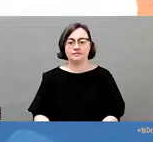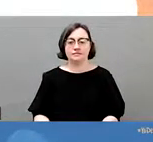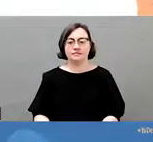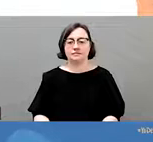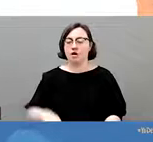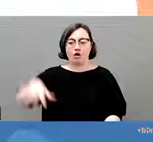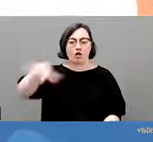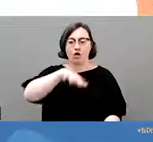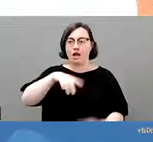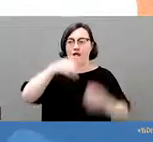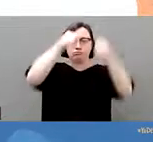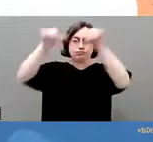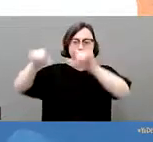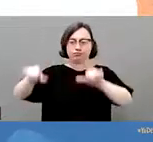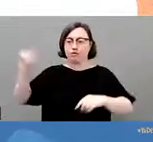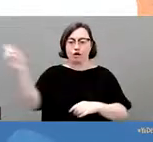partes.